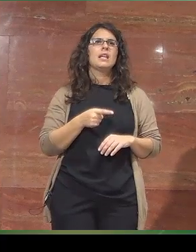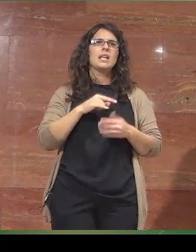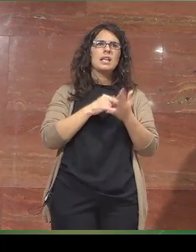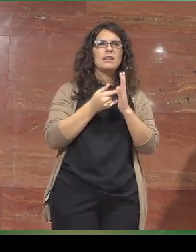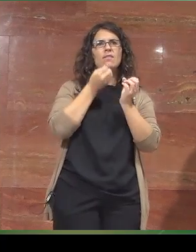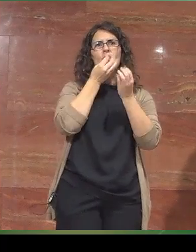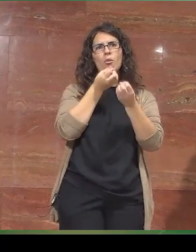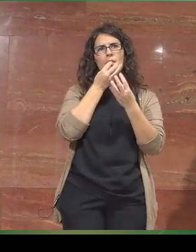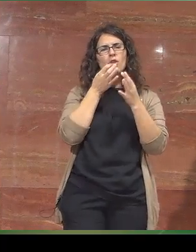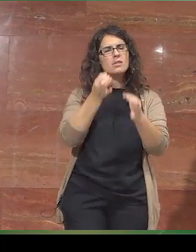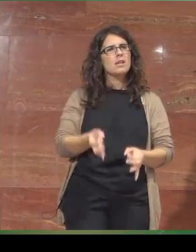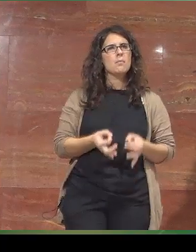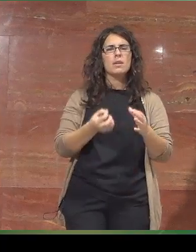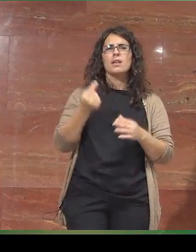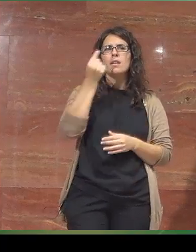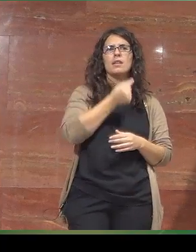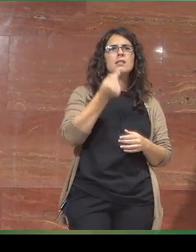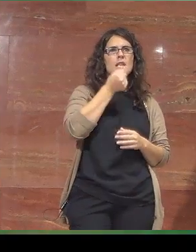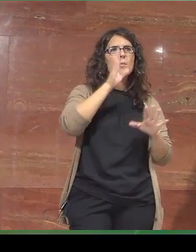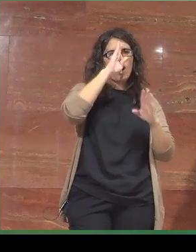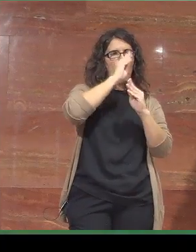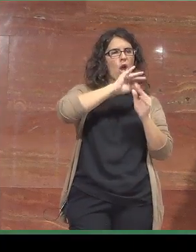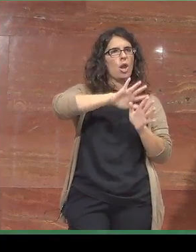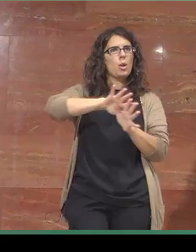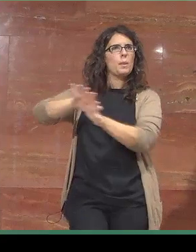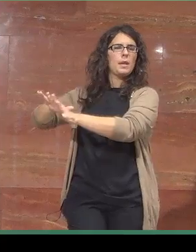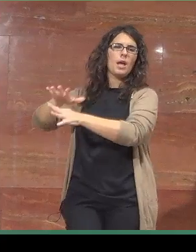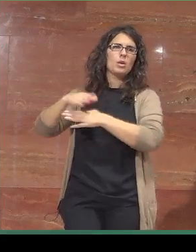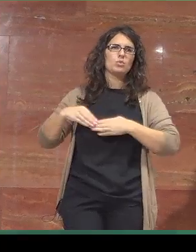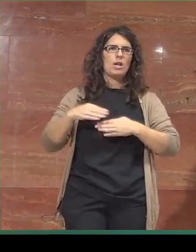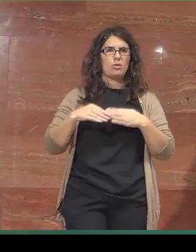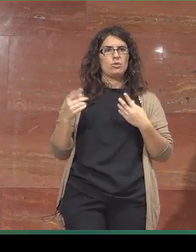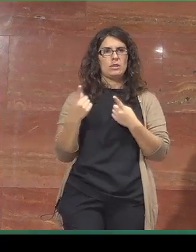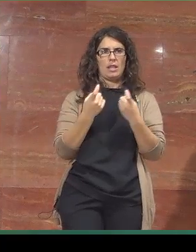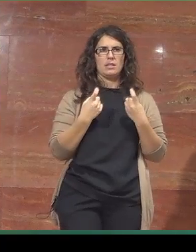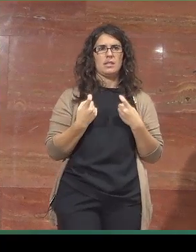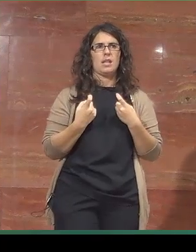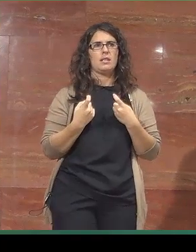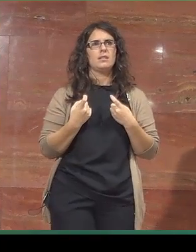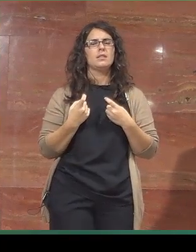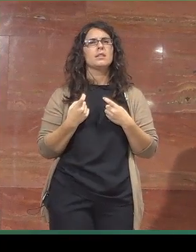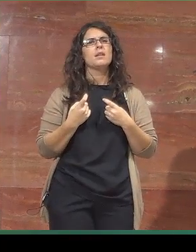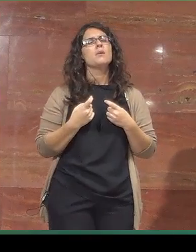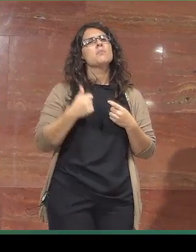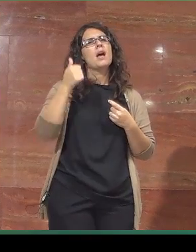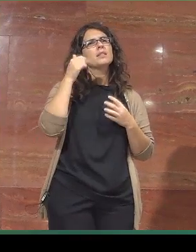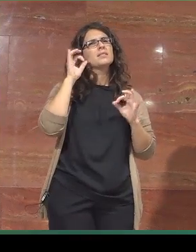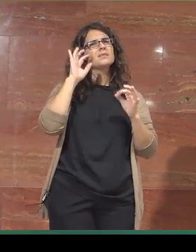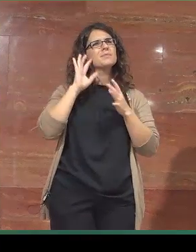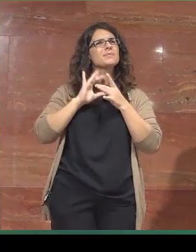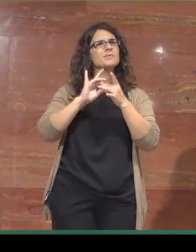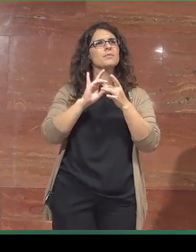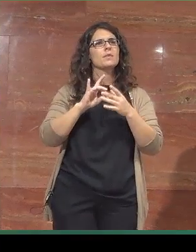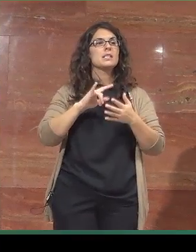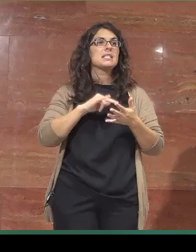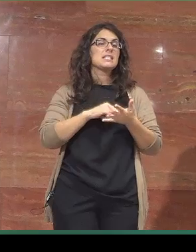información se diseñan al margen de los usuarios que lo necesitan y, si acaso, tomando como referencia sistemas que ya